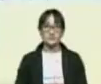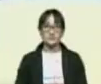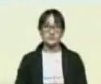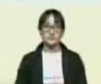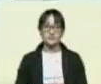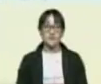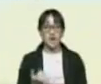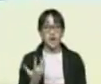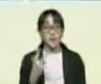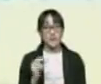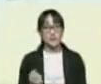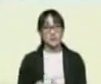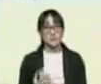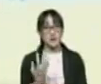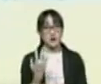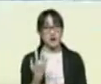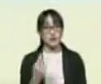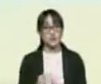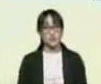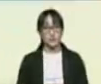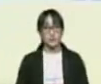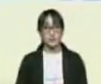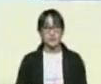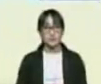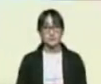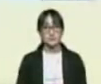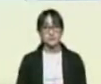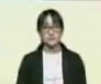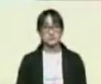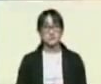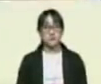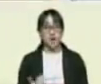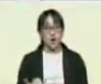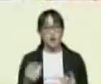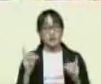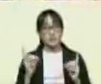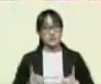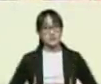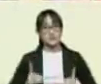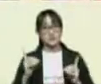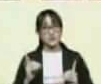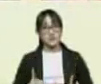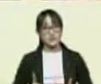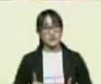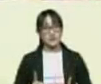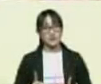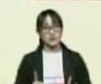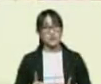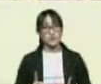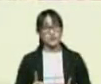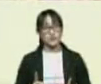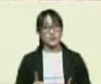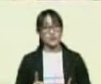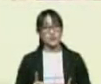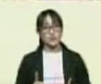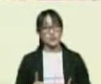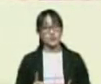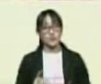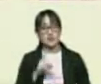Que el 20 de mayo se está decidiendo la suerte de la